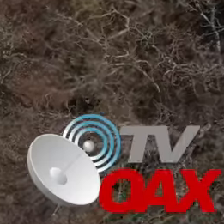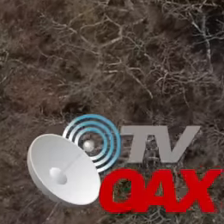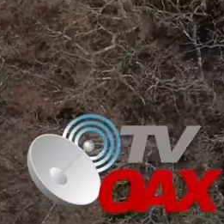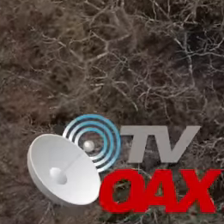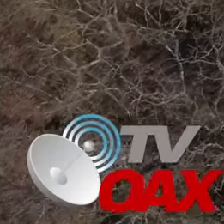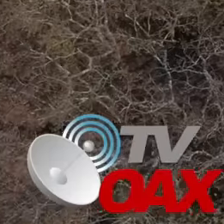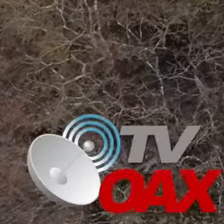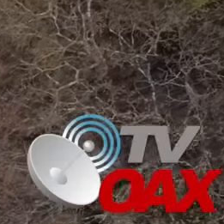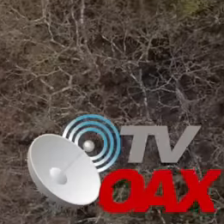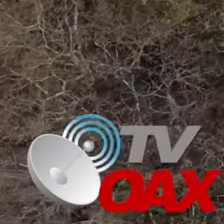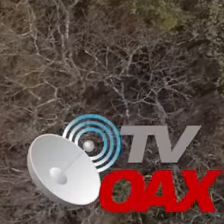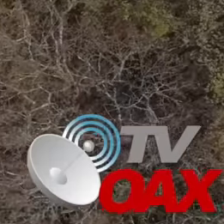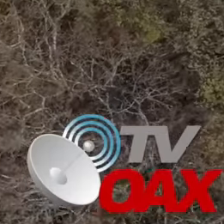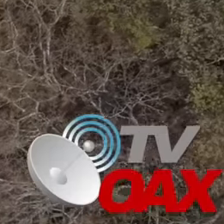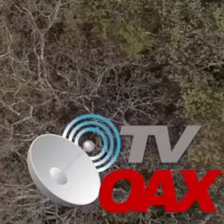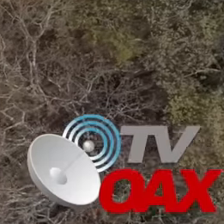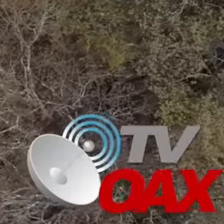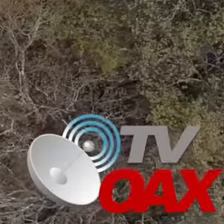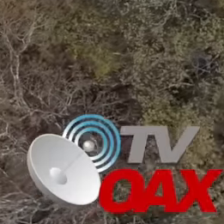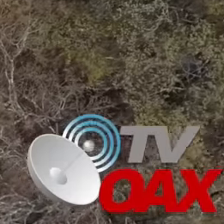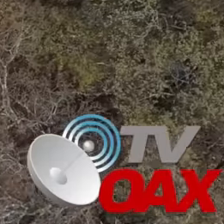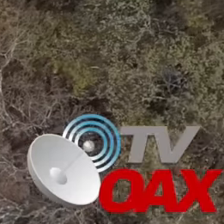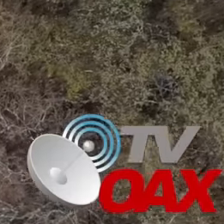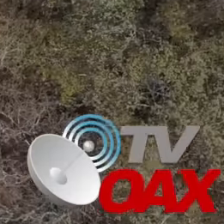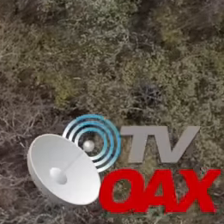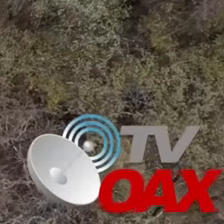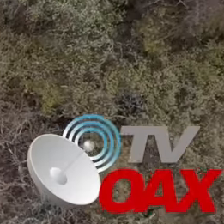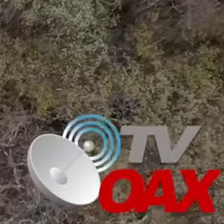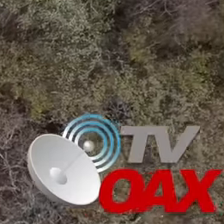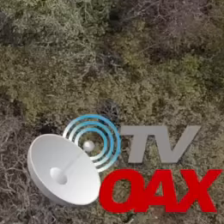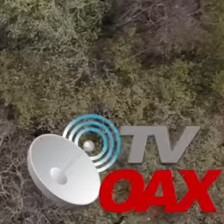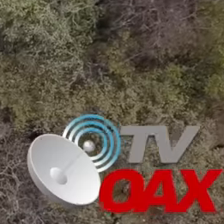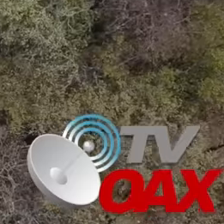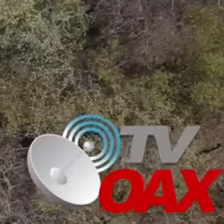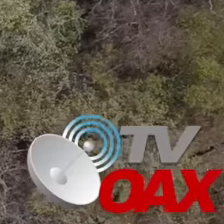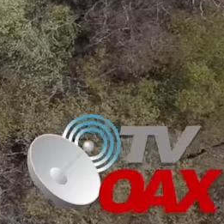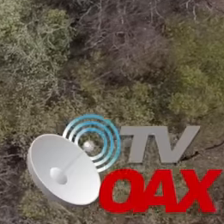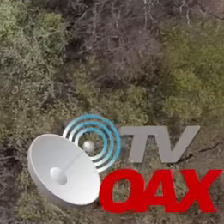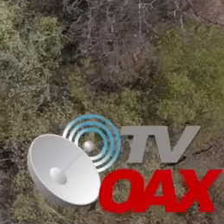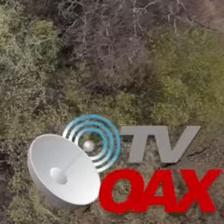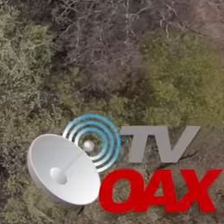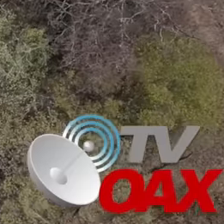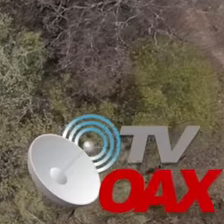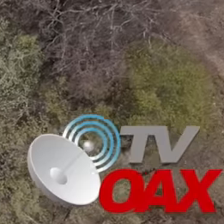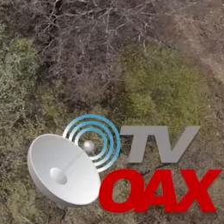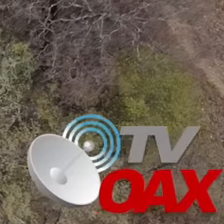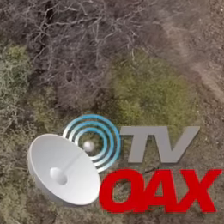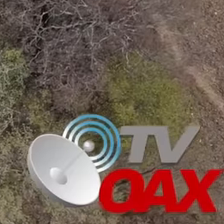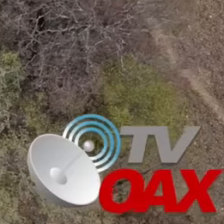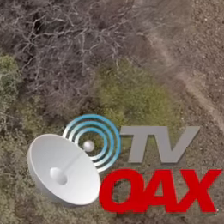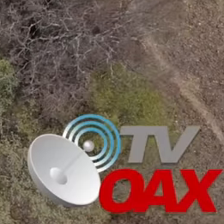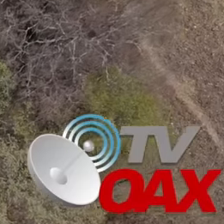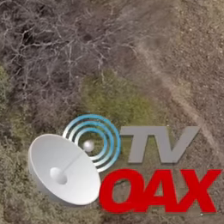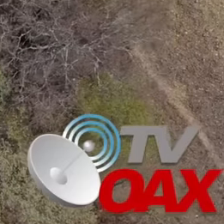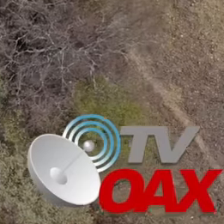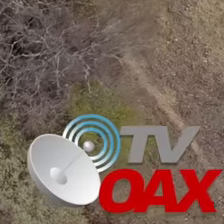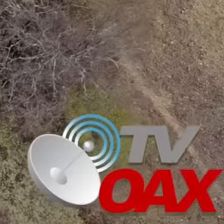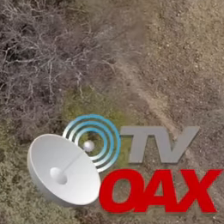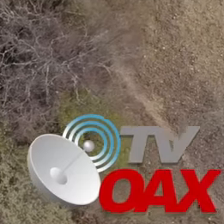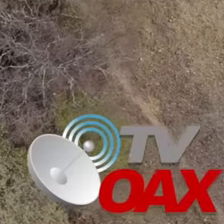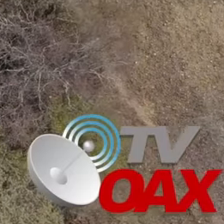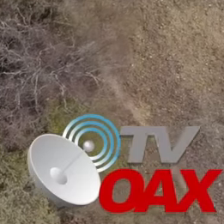en tiempos únicos con la cuarta transformación del presidente Andrés Manuel López Obrador.